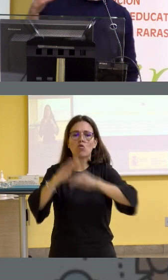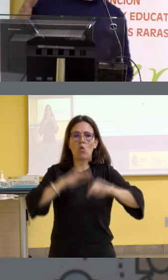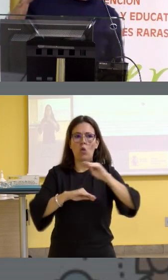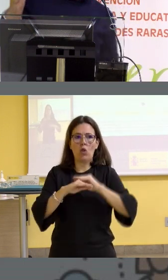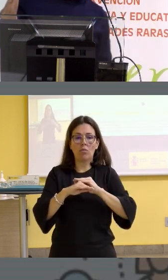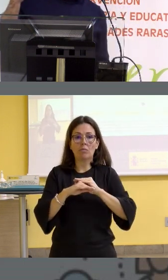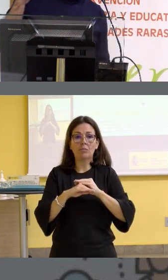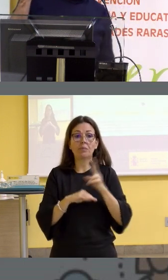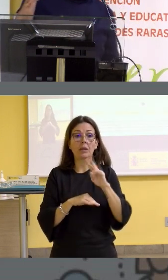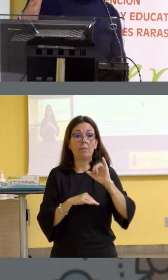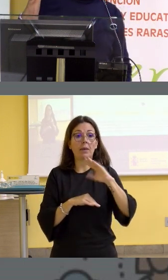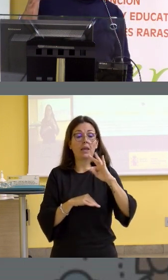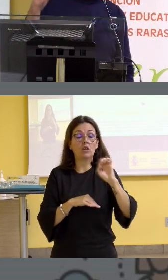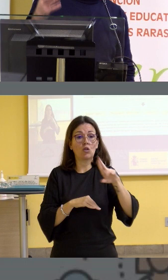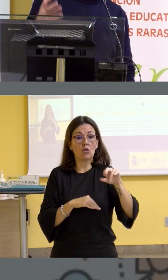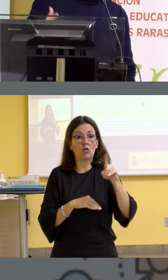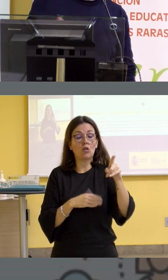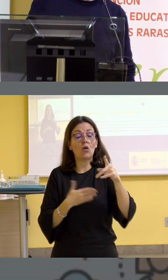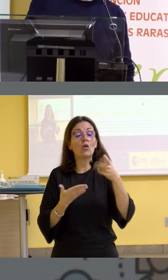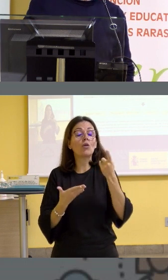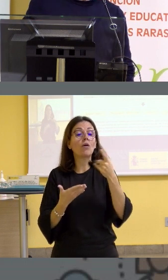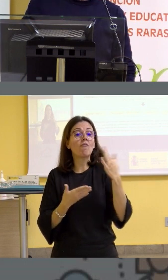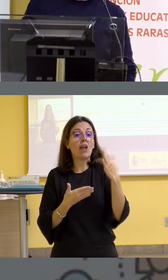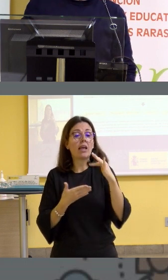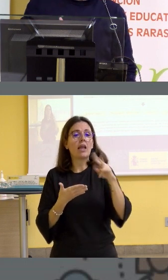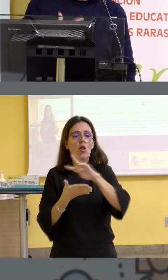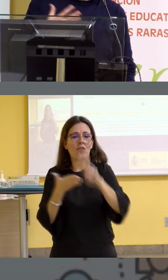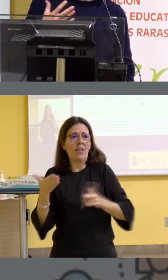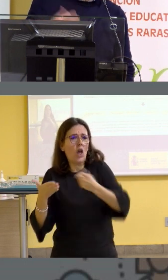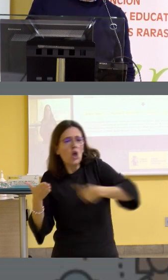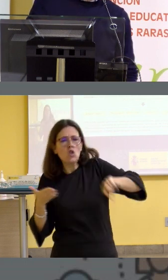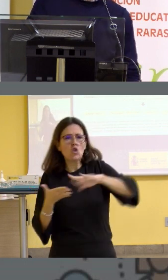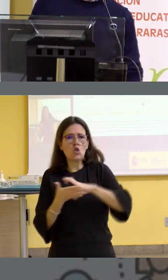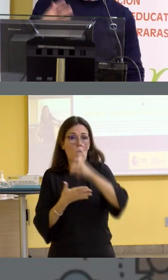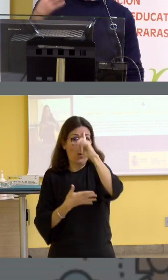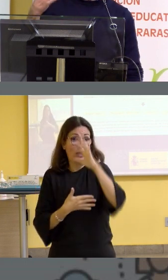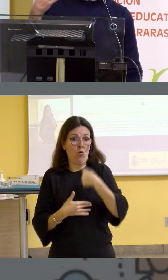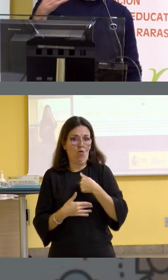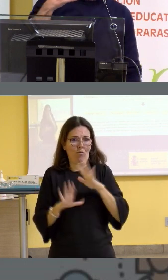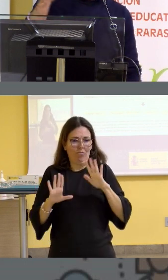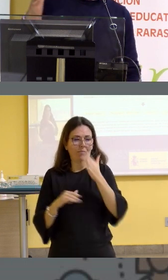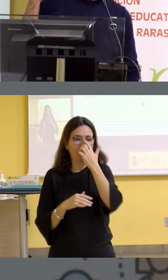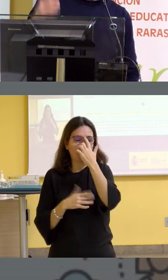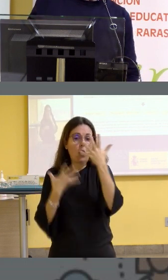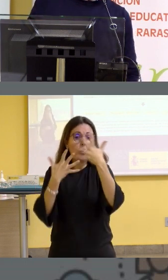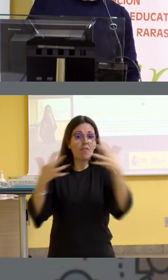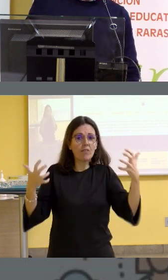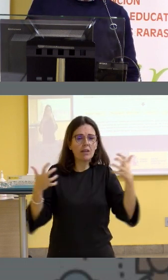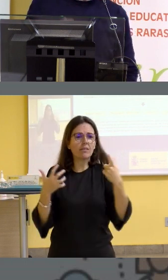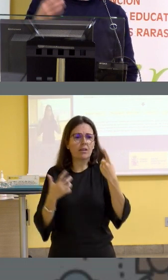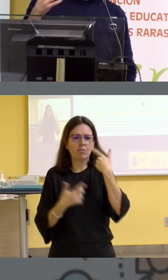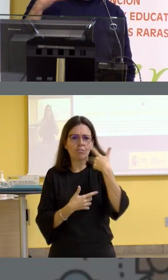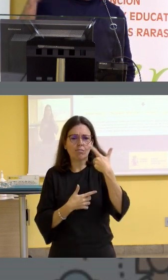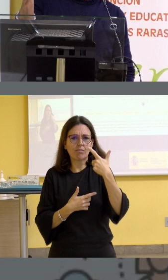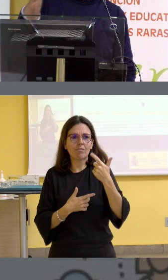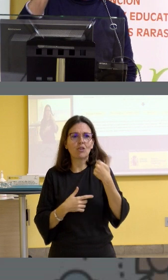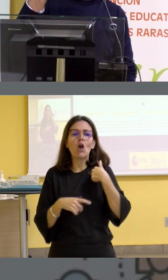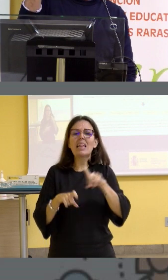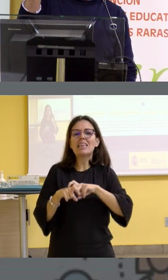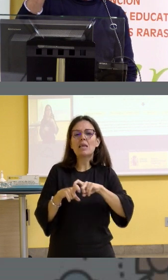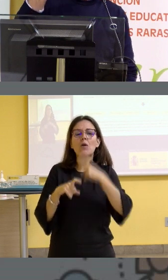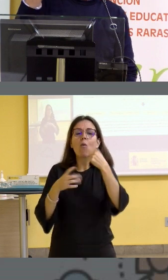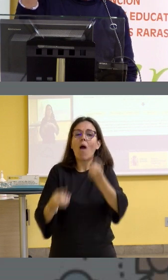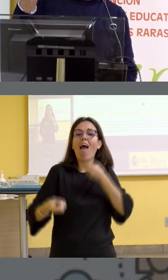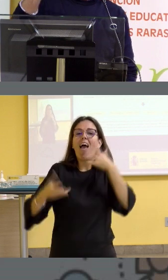Viktor Frankl le debería leer absolutamente todo el mundo, creo yo. Tiene una frase de entre muchas. No soy el típico que le gusta